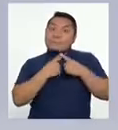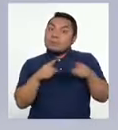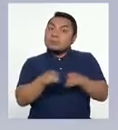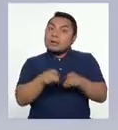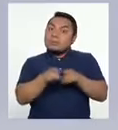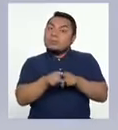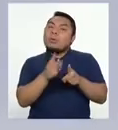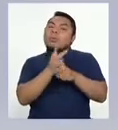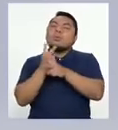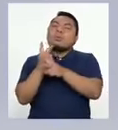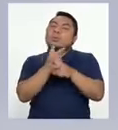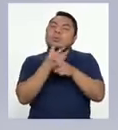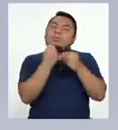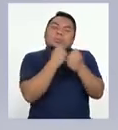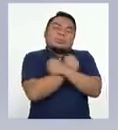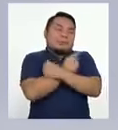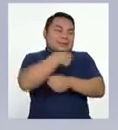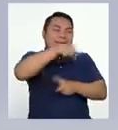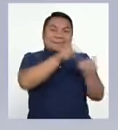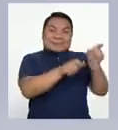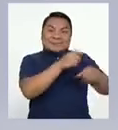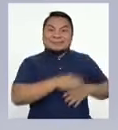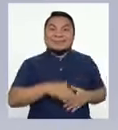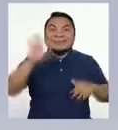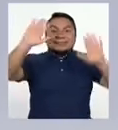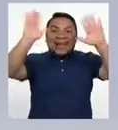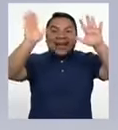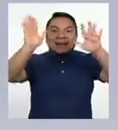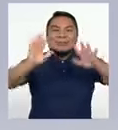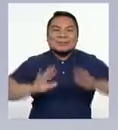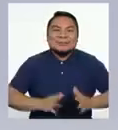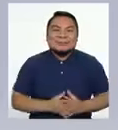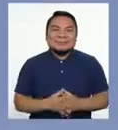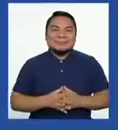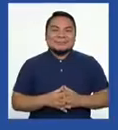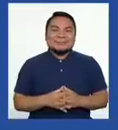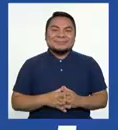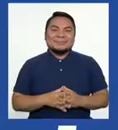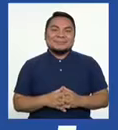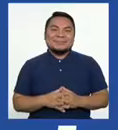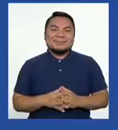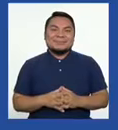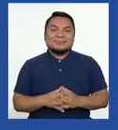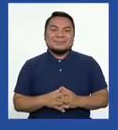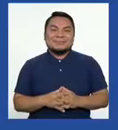y sobre todo, cuánto queremos a los demás. ¡Chau!